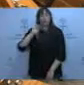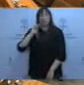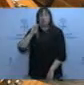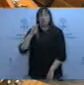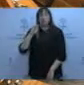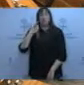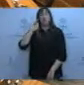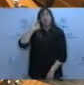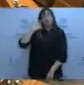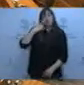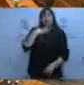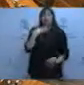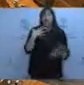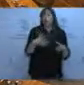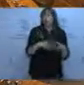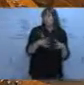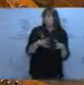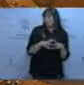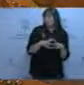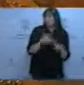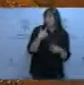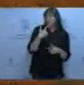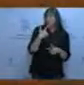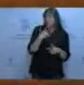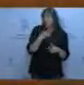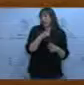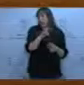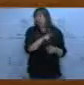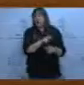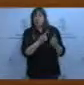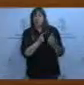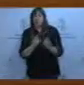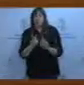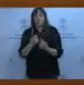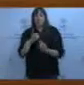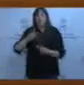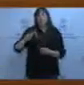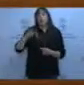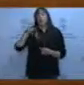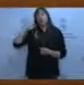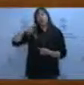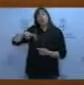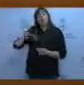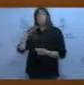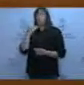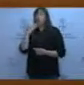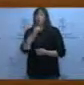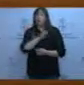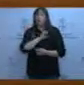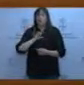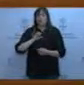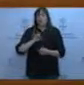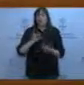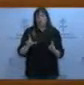como un hecho social, como diría Durkheim, o lo veamos como un acto lesivo individual. Lo cierto